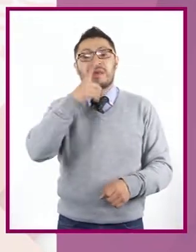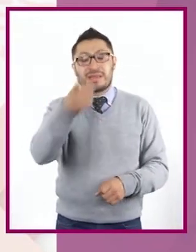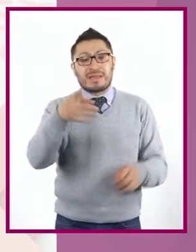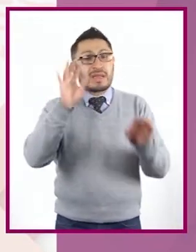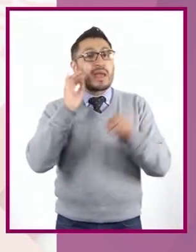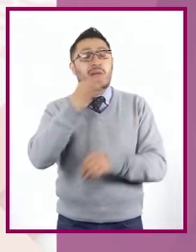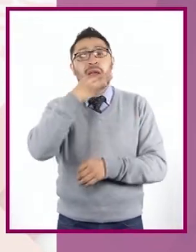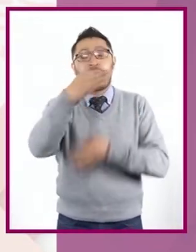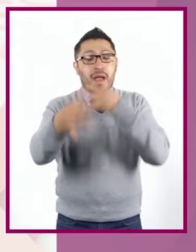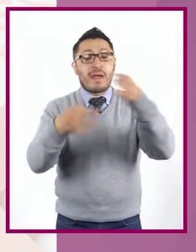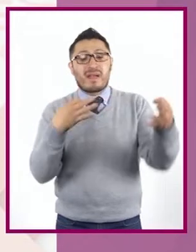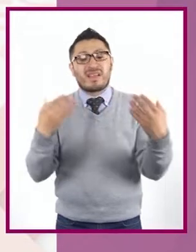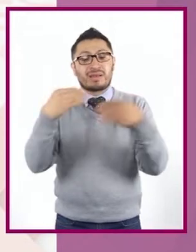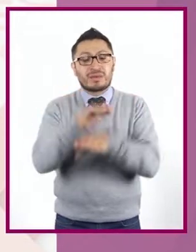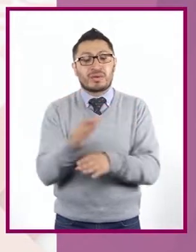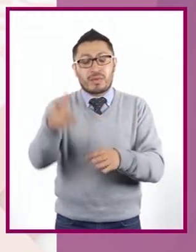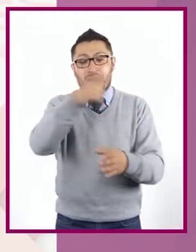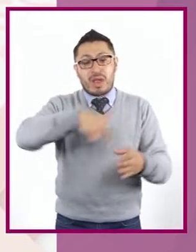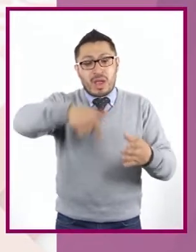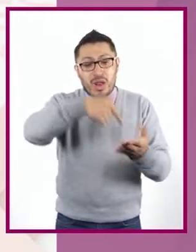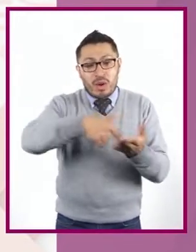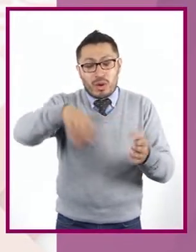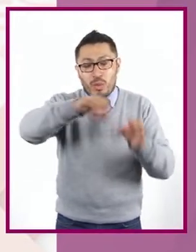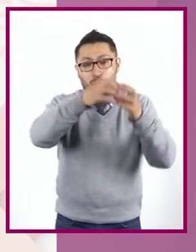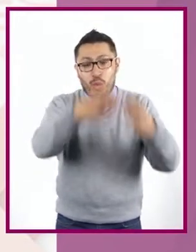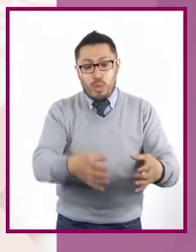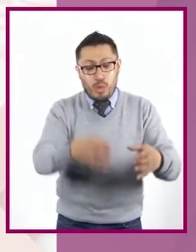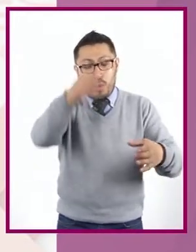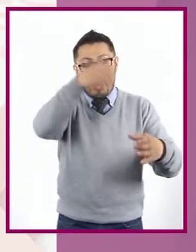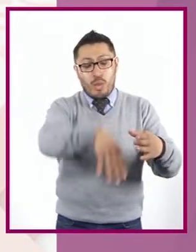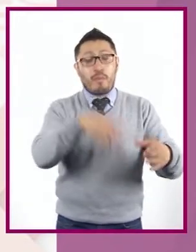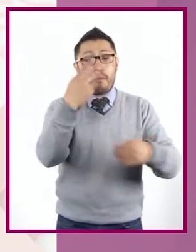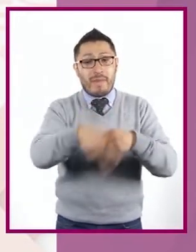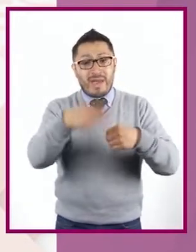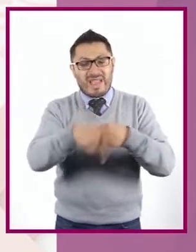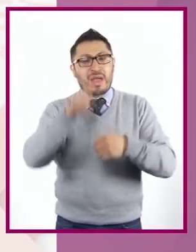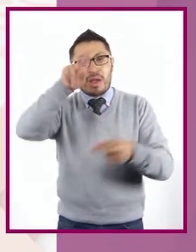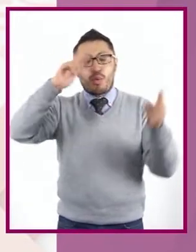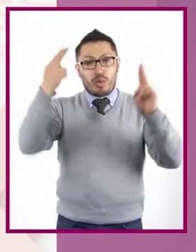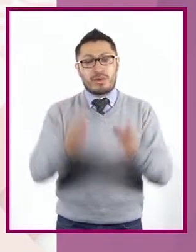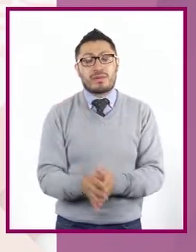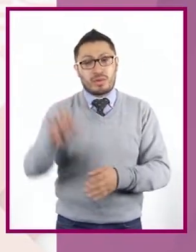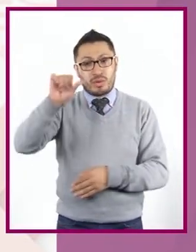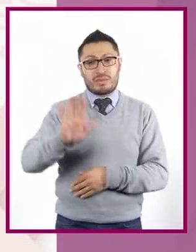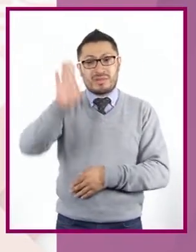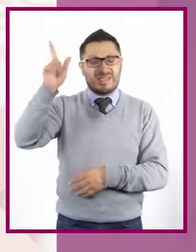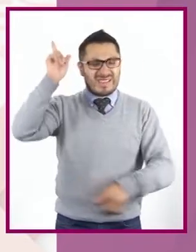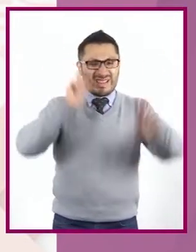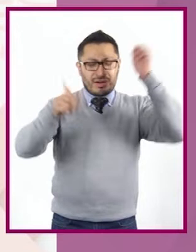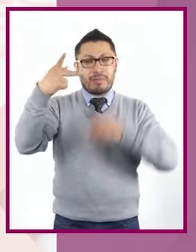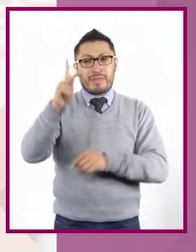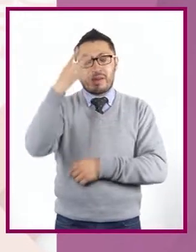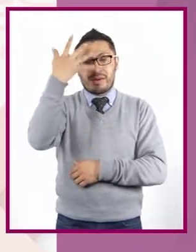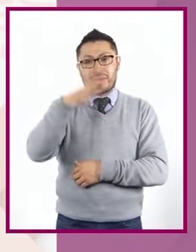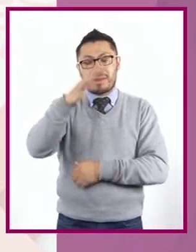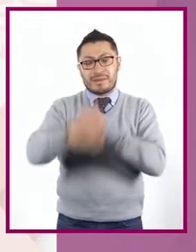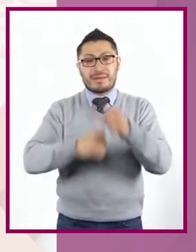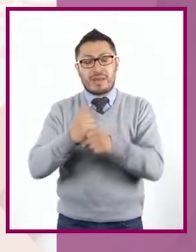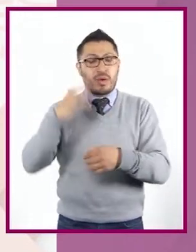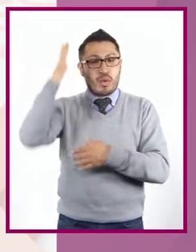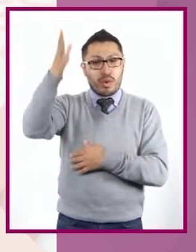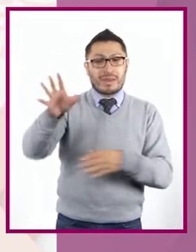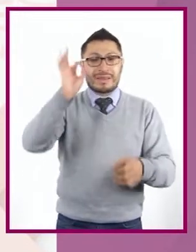en materia de exploración del espacio. Hoy quizá parezca una locura, pero en 10 años posiblemente el turismo